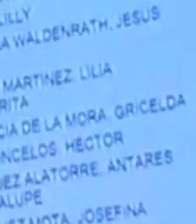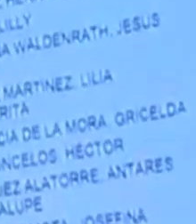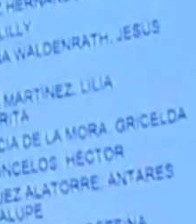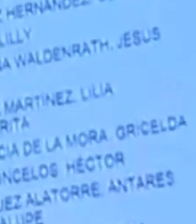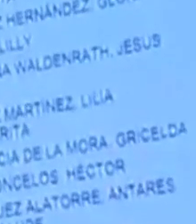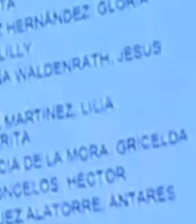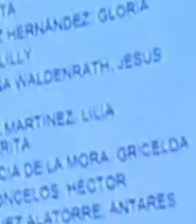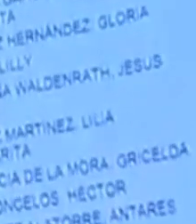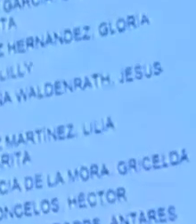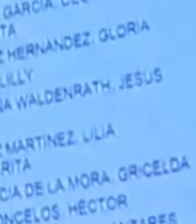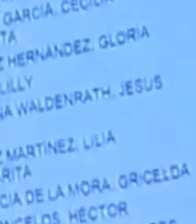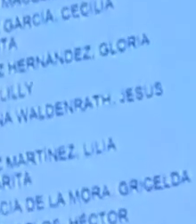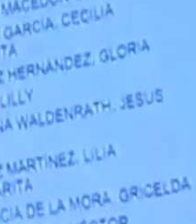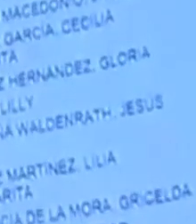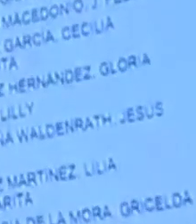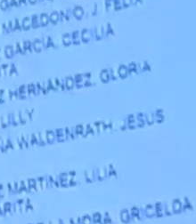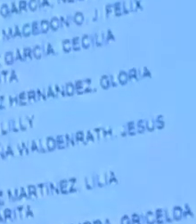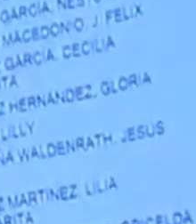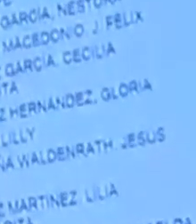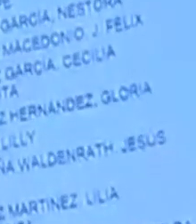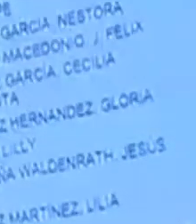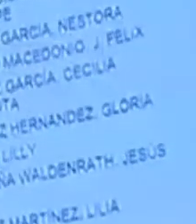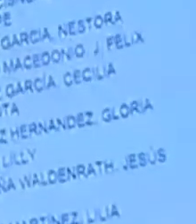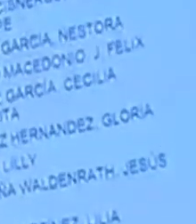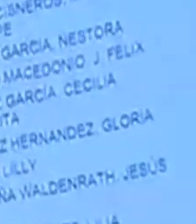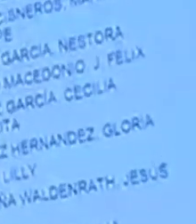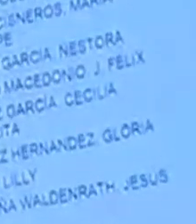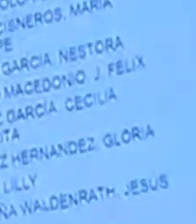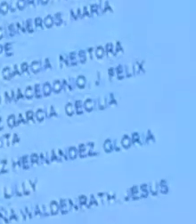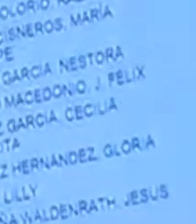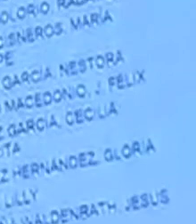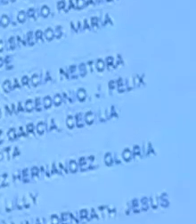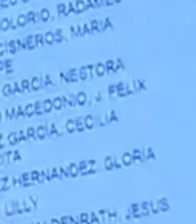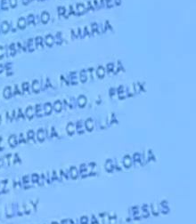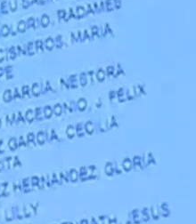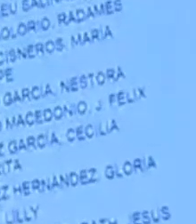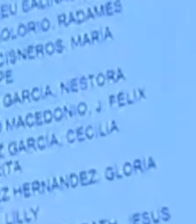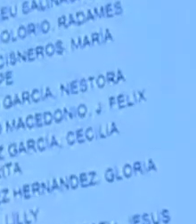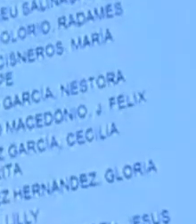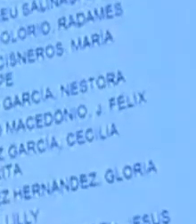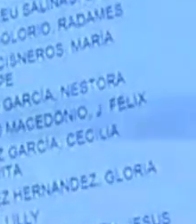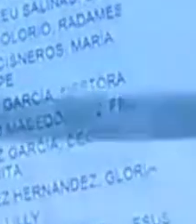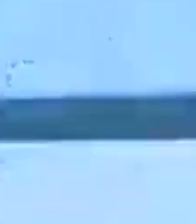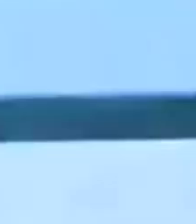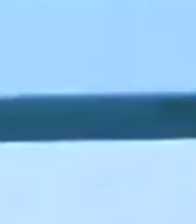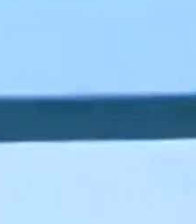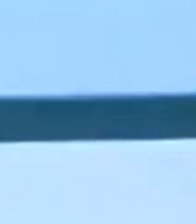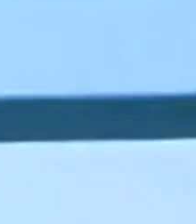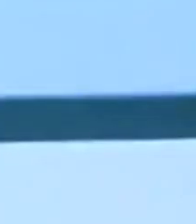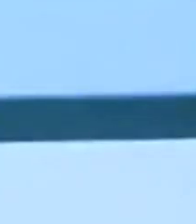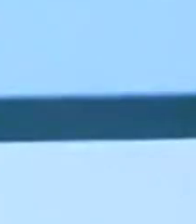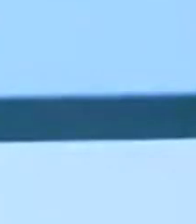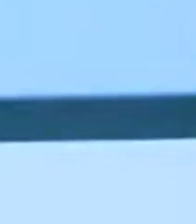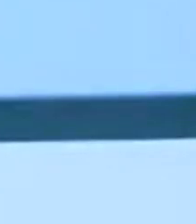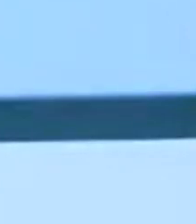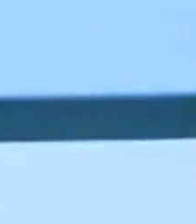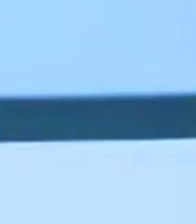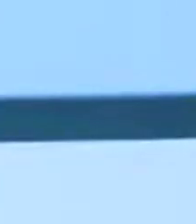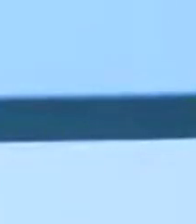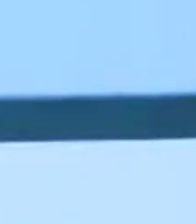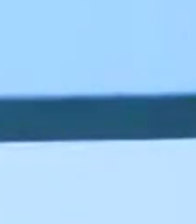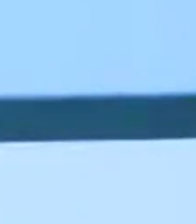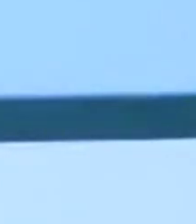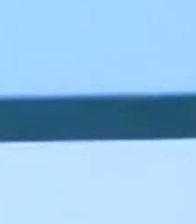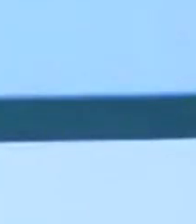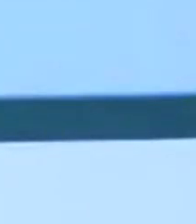Sí, señora senadora, el resultado. Sí, presidenta. Conteo final es a favor 38 votos más 1, el de la senadora